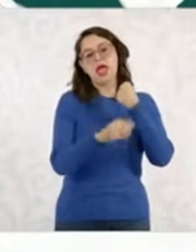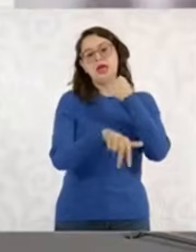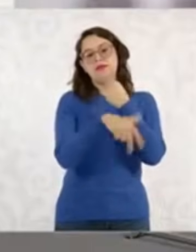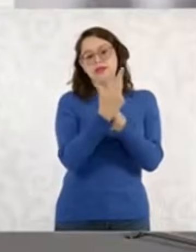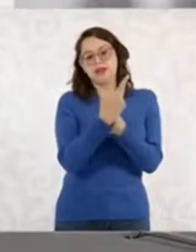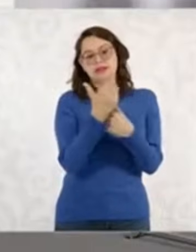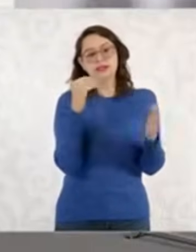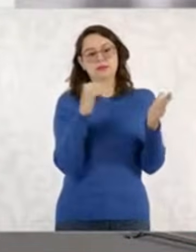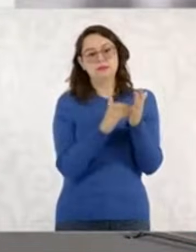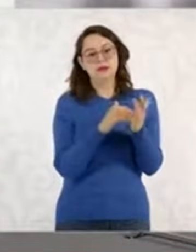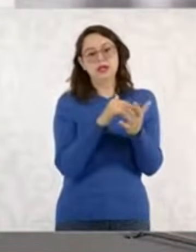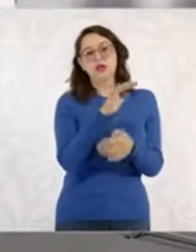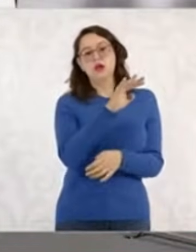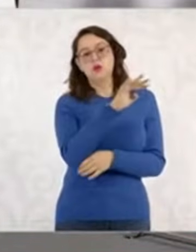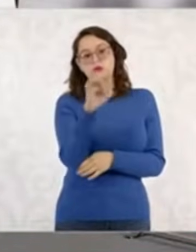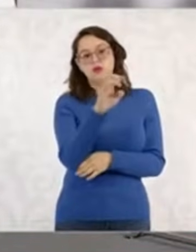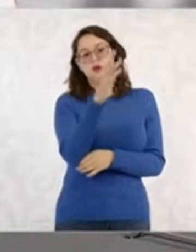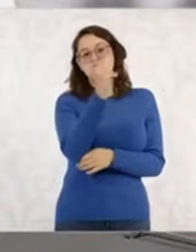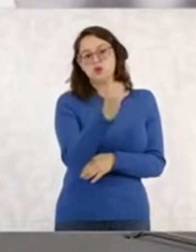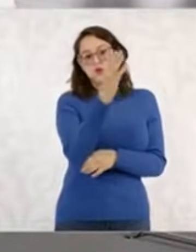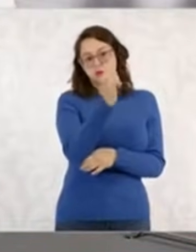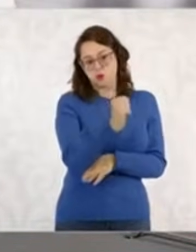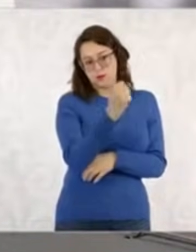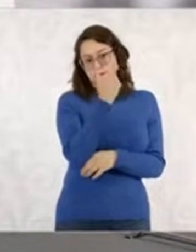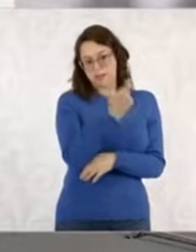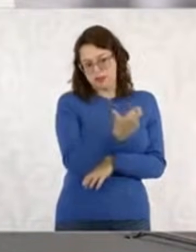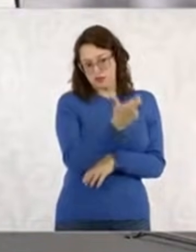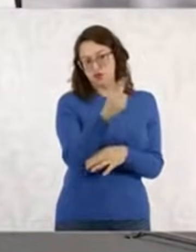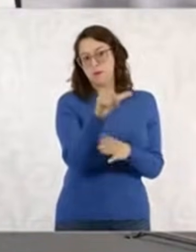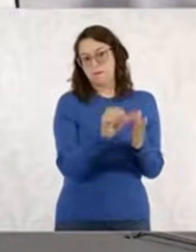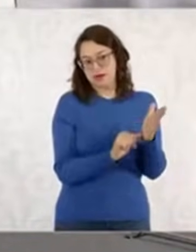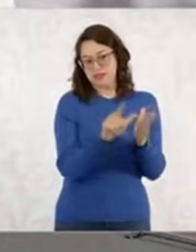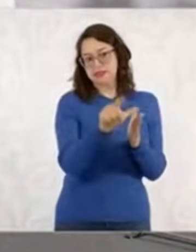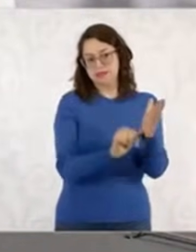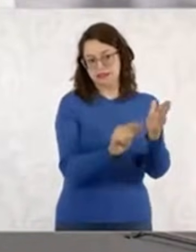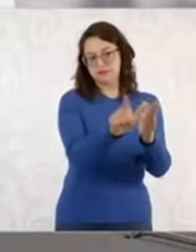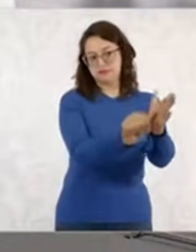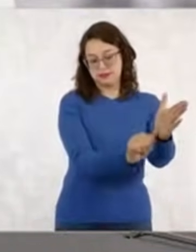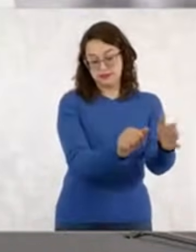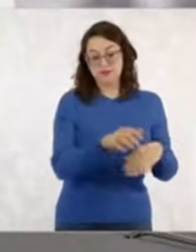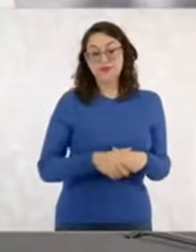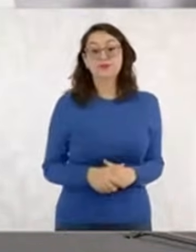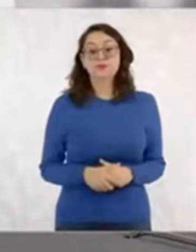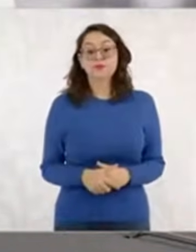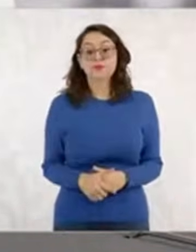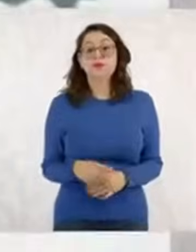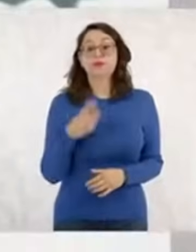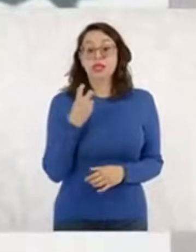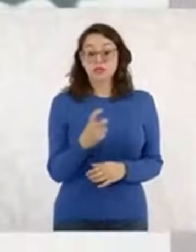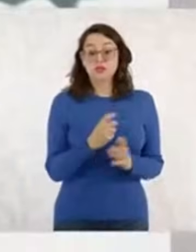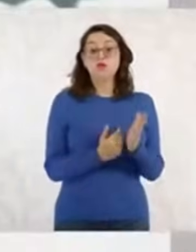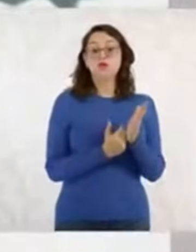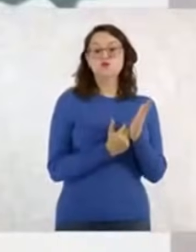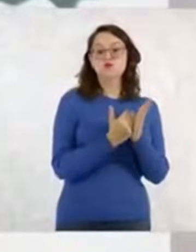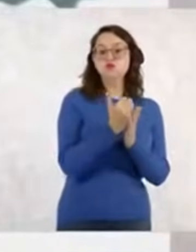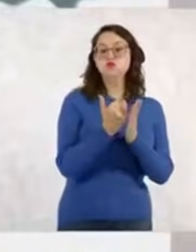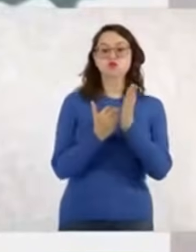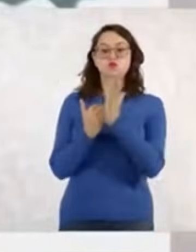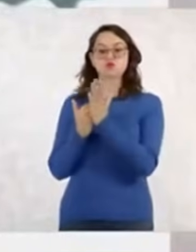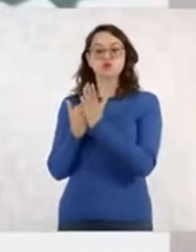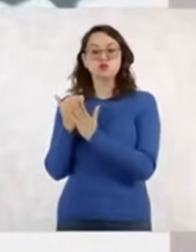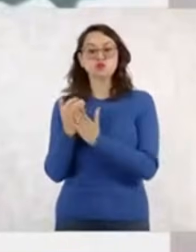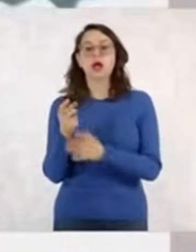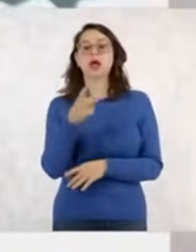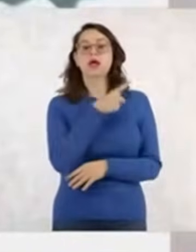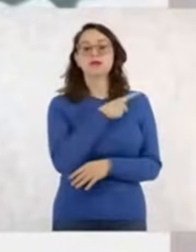13,409.80 pesos mensuales. Este incremento, Presidenta, hay que también destacar que con